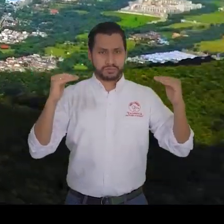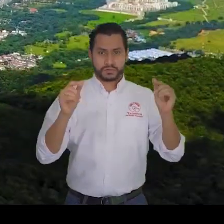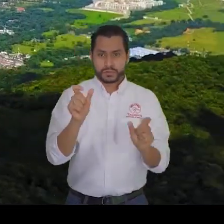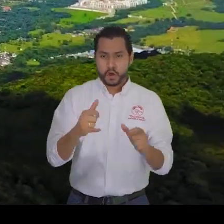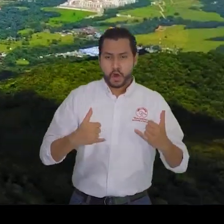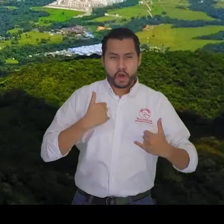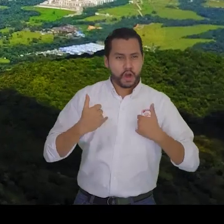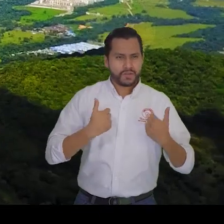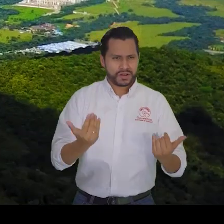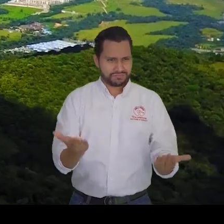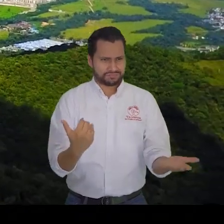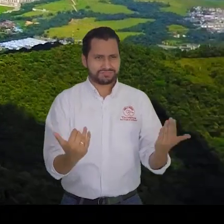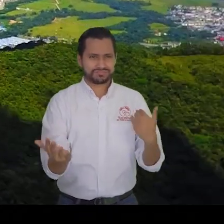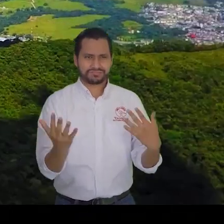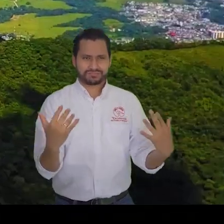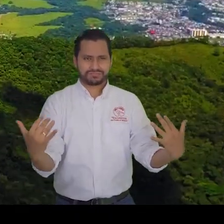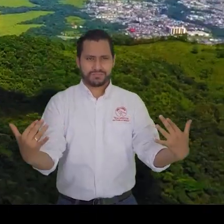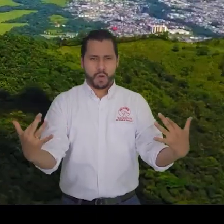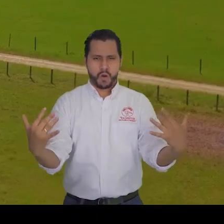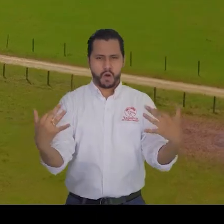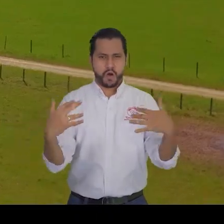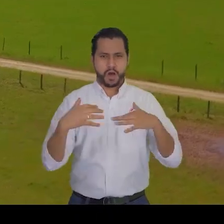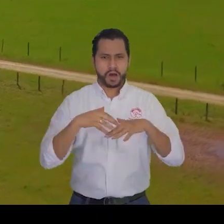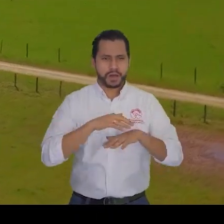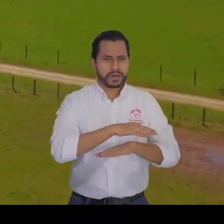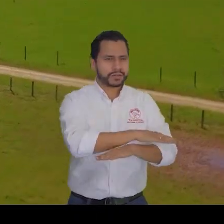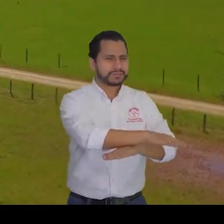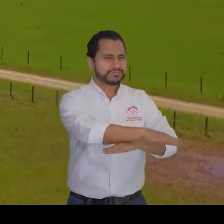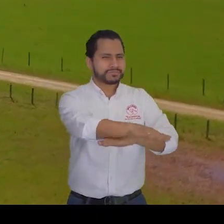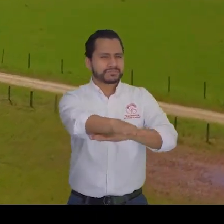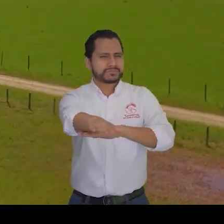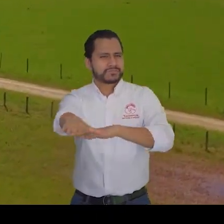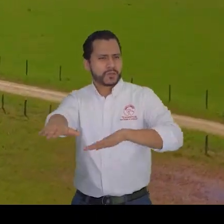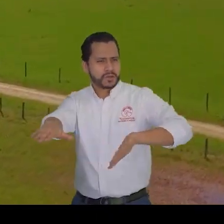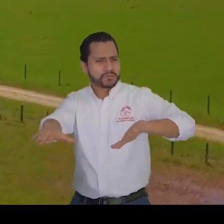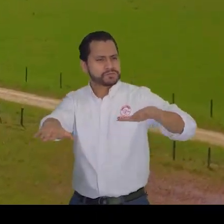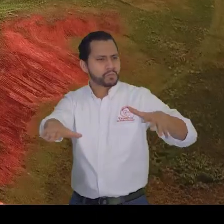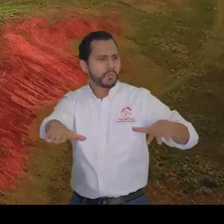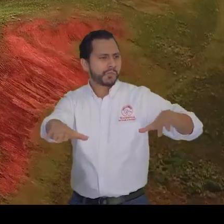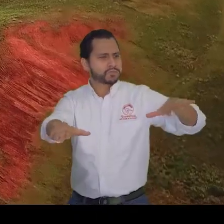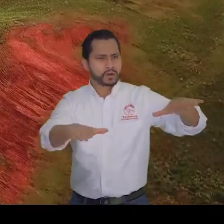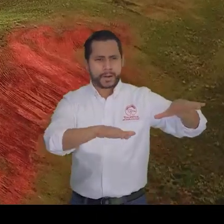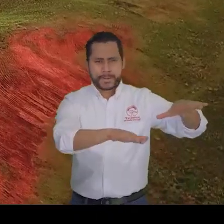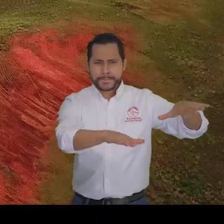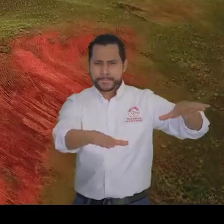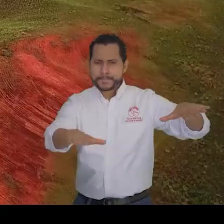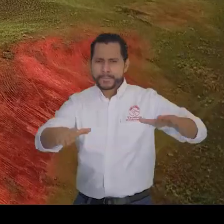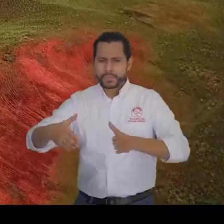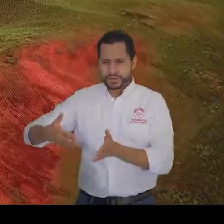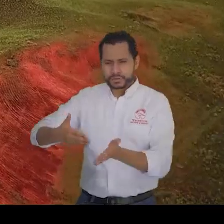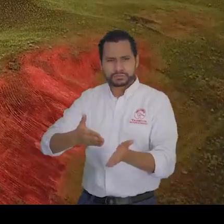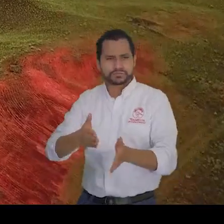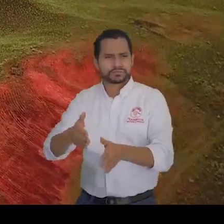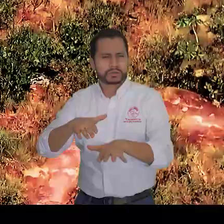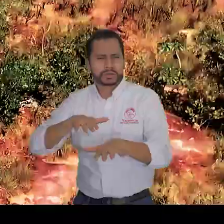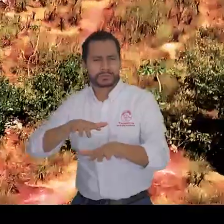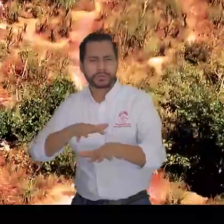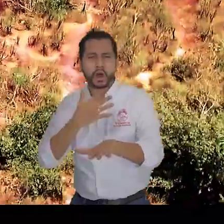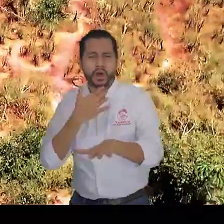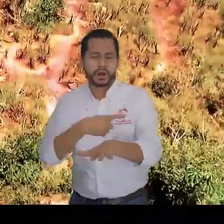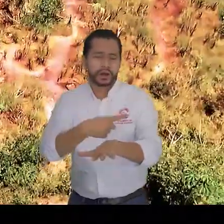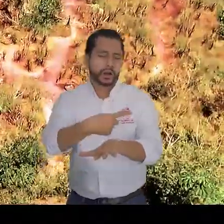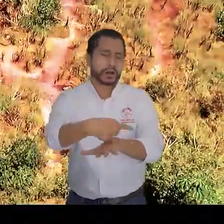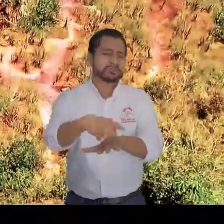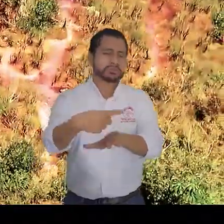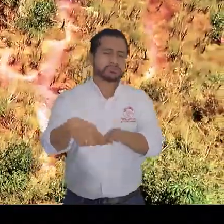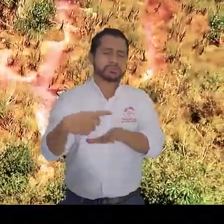para los jóvenes de la media Colombia. En este escenario matizado de llanuras, serranías, imponentes ríos y